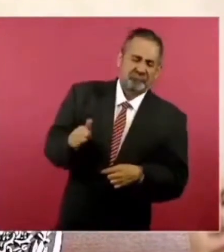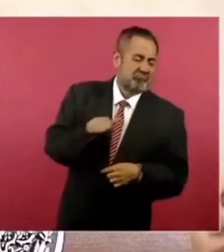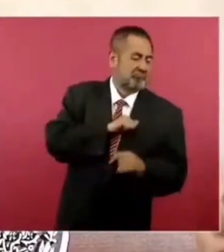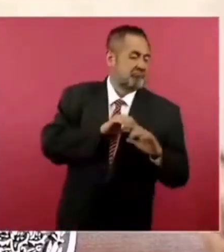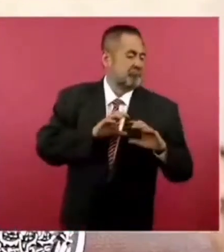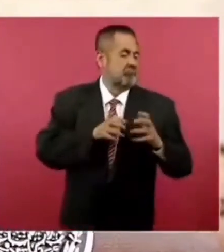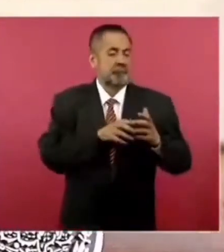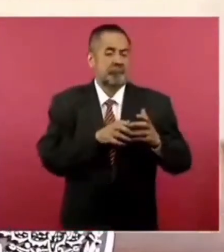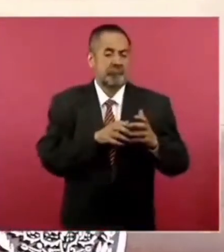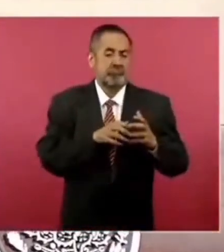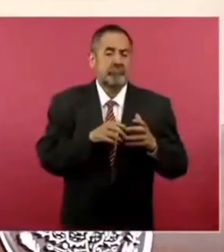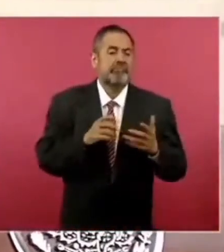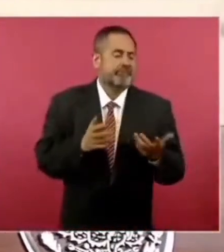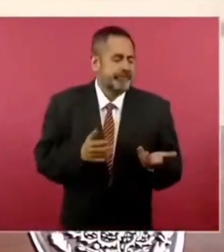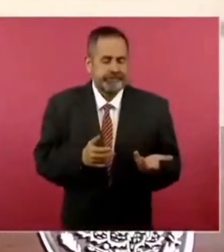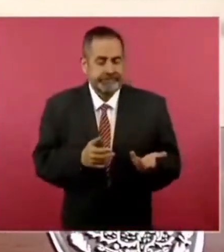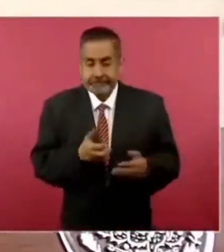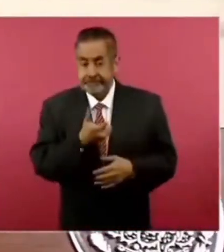Es darle la espalda